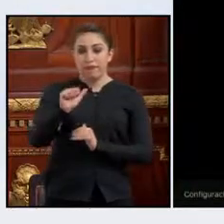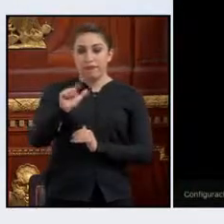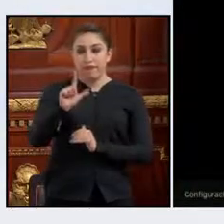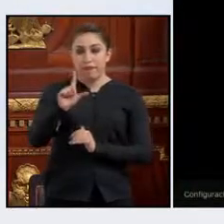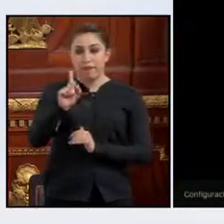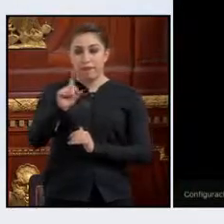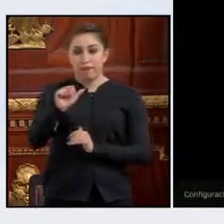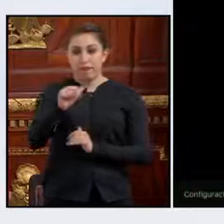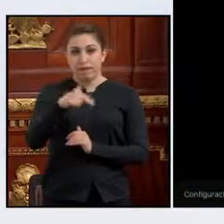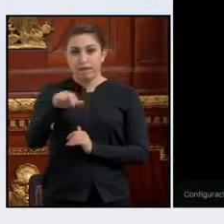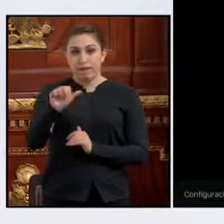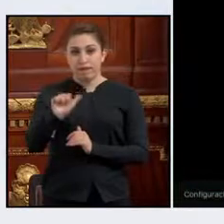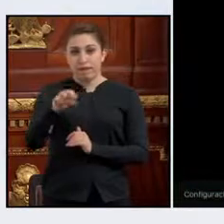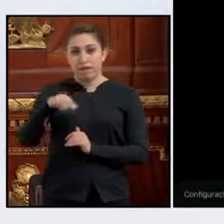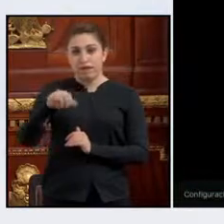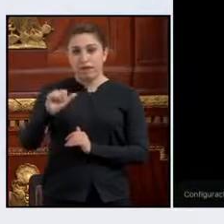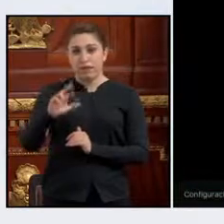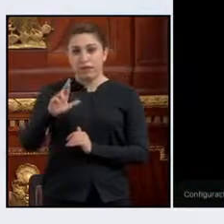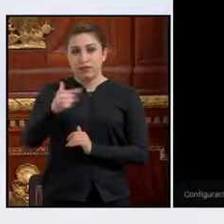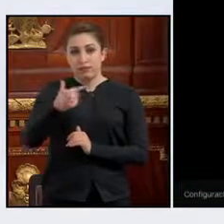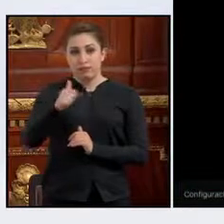Margarita.